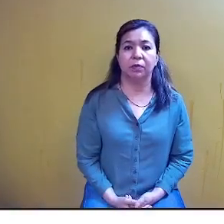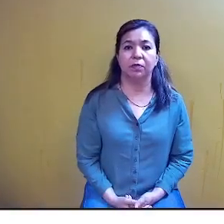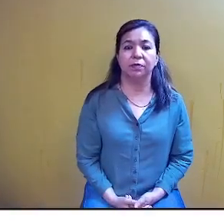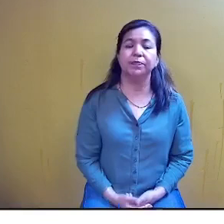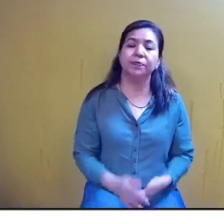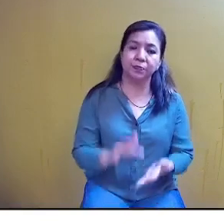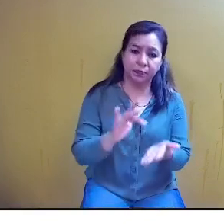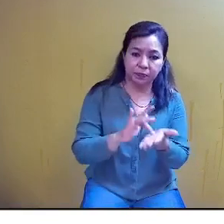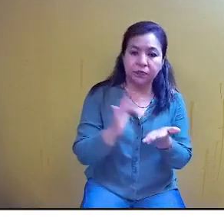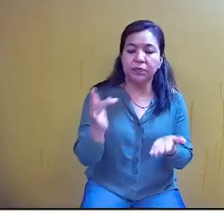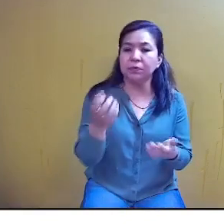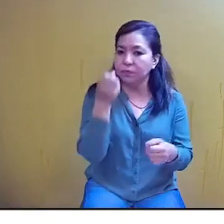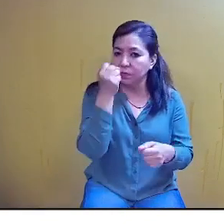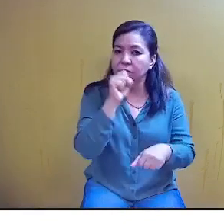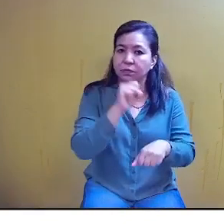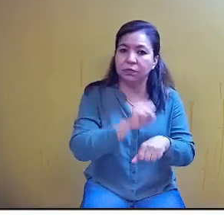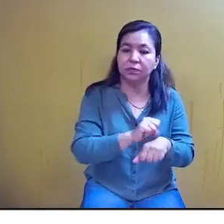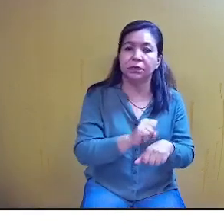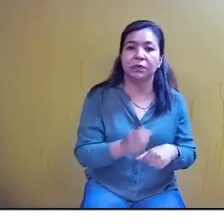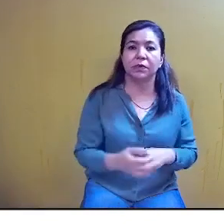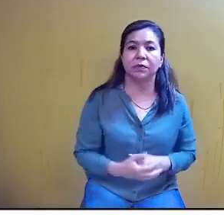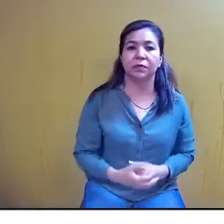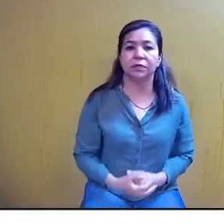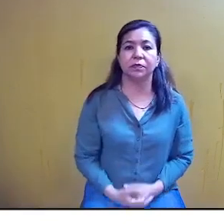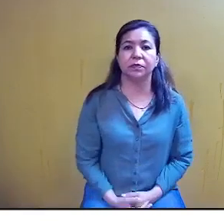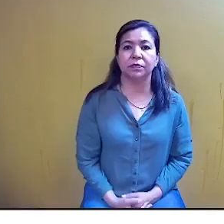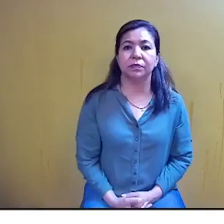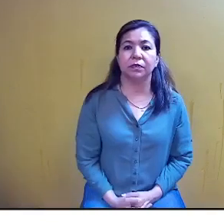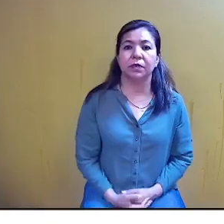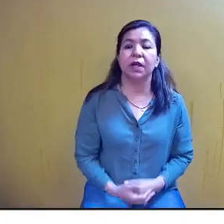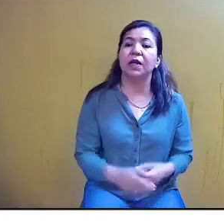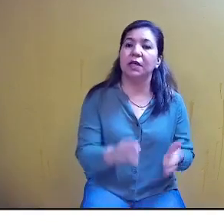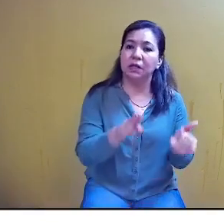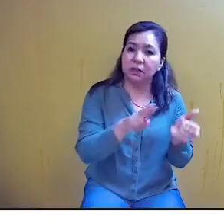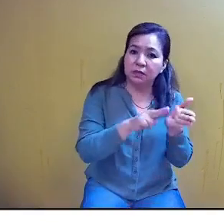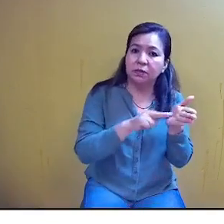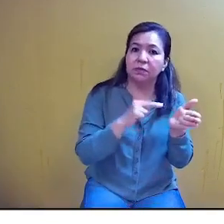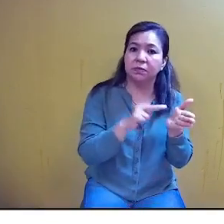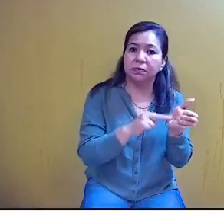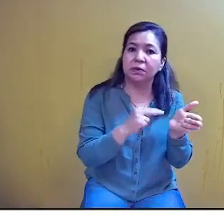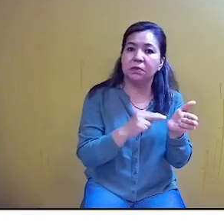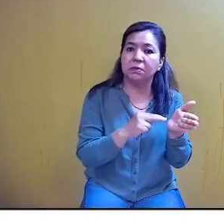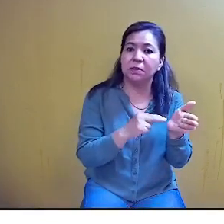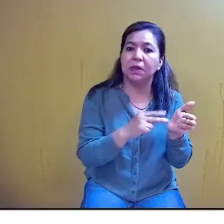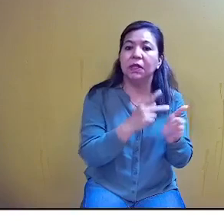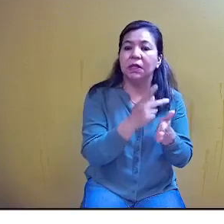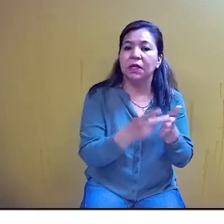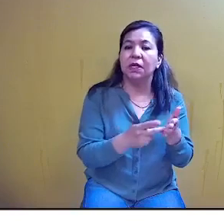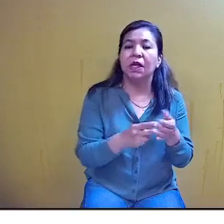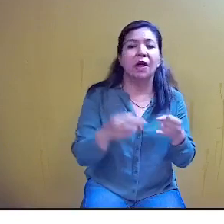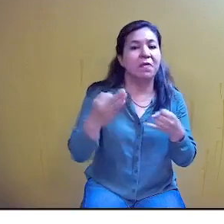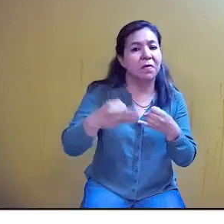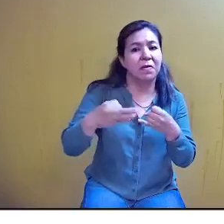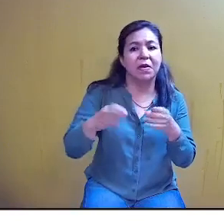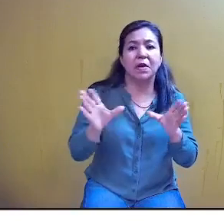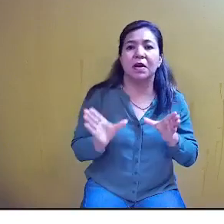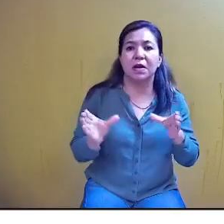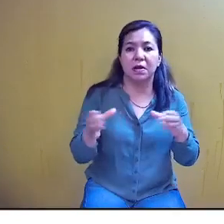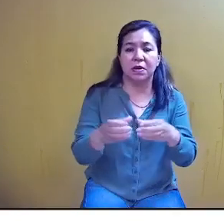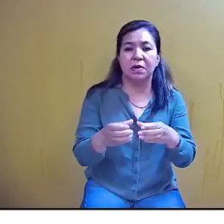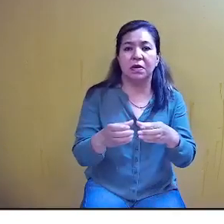Muchas gracias, señor secretario. Sírvase recabar las firmas a la conclusión de la presente sesión, por favor, y en